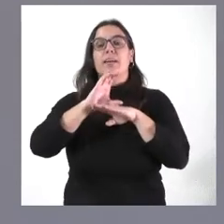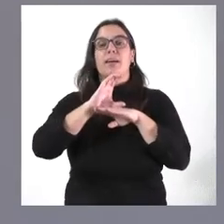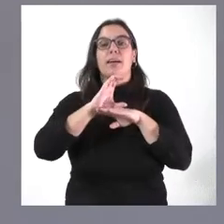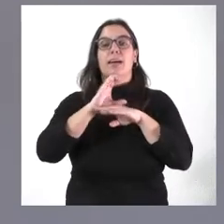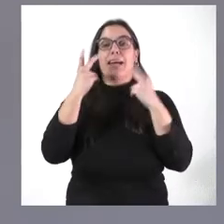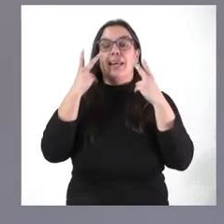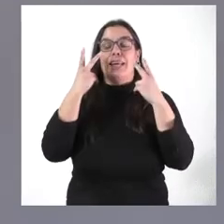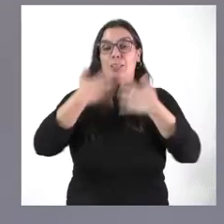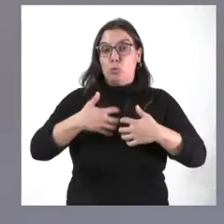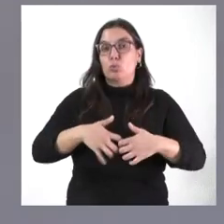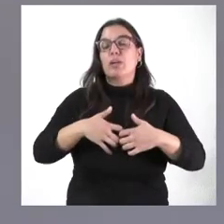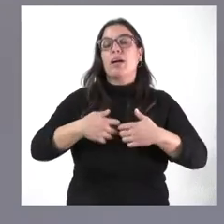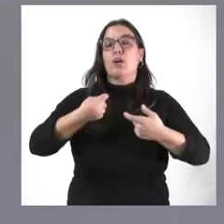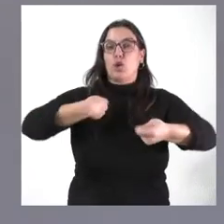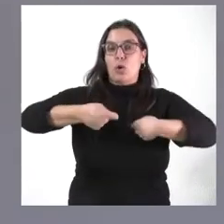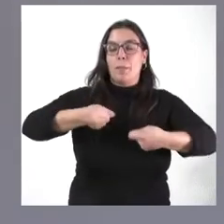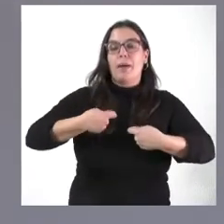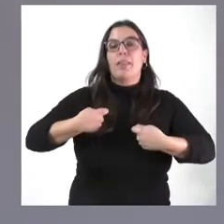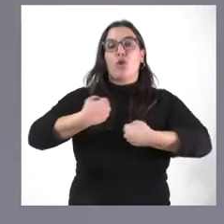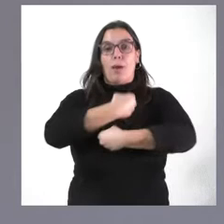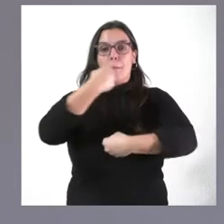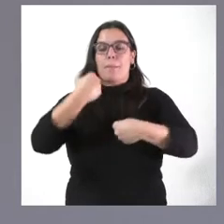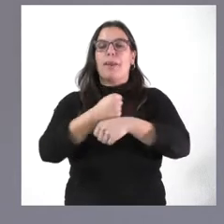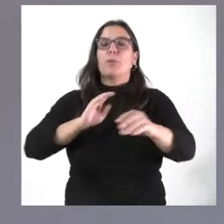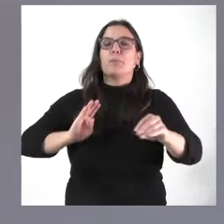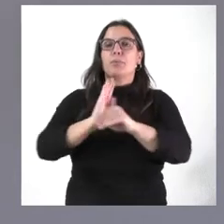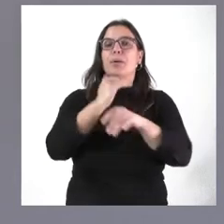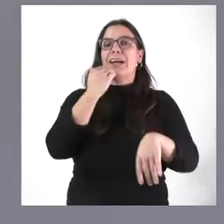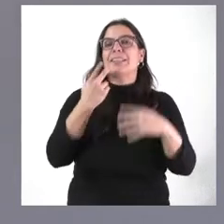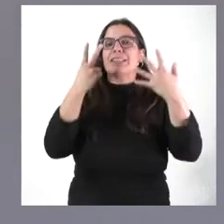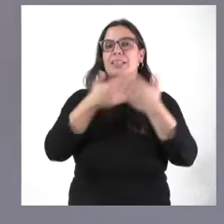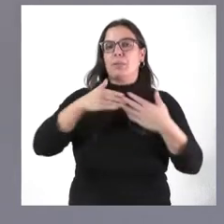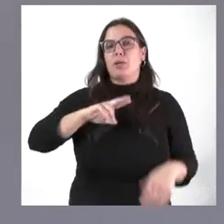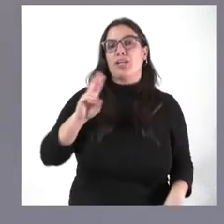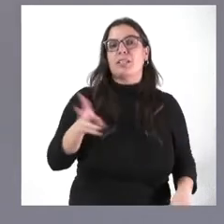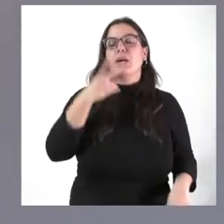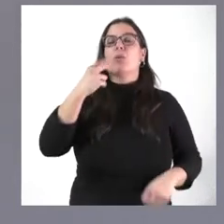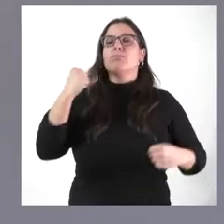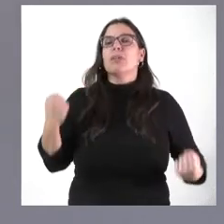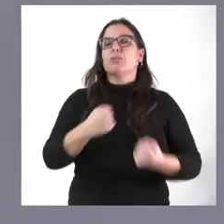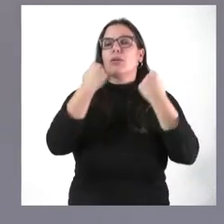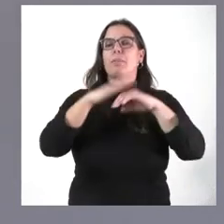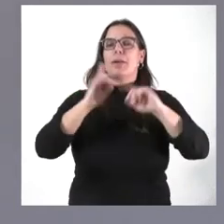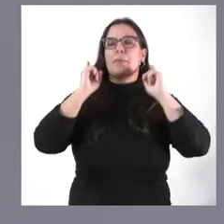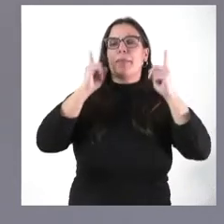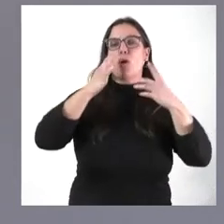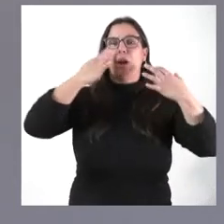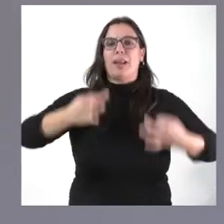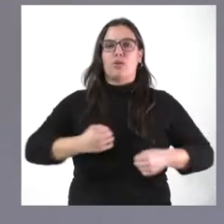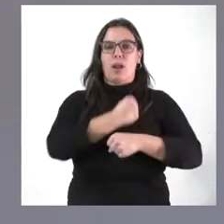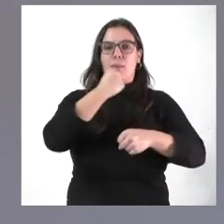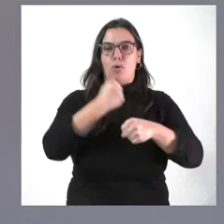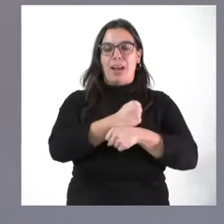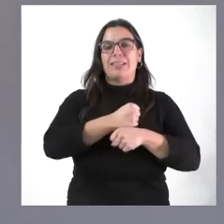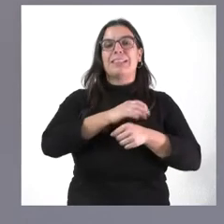Industria comercio y empleo subvenciona con casi 7 millones de euros actuaciones de prevención de riesgos laborales en